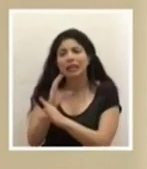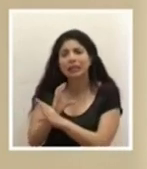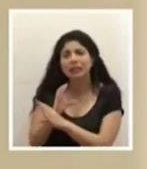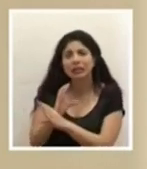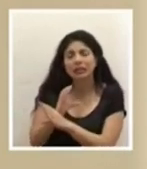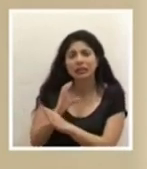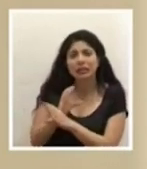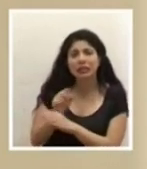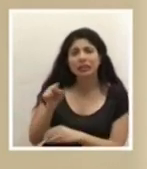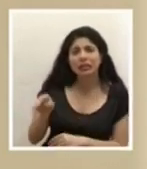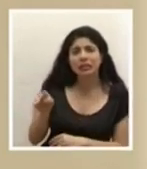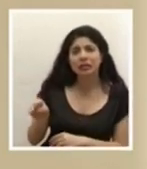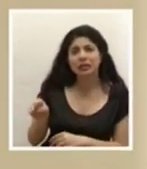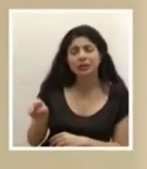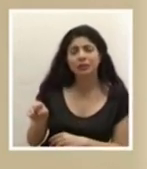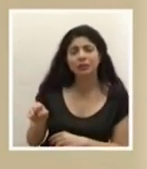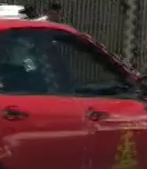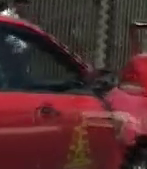cuidarlos.